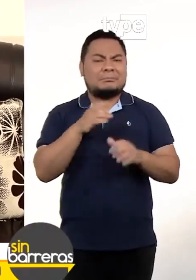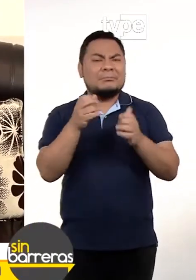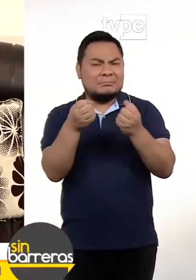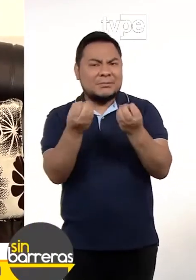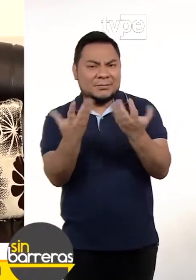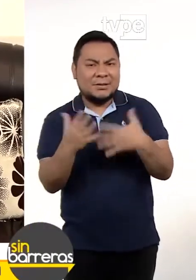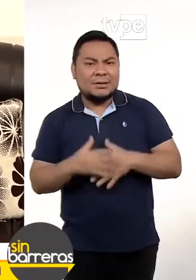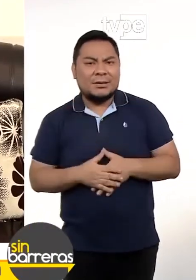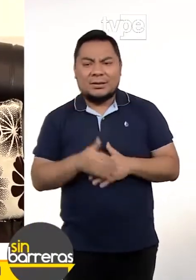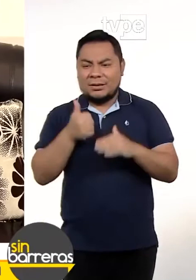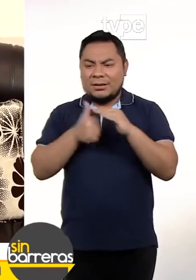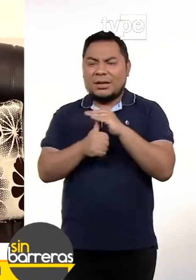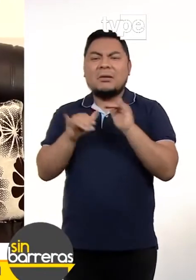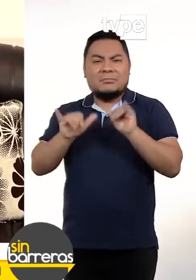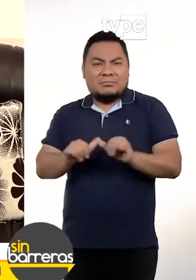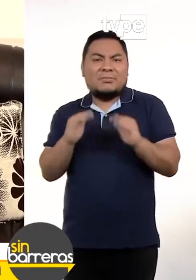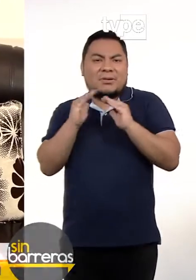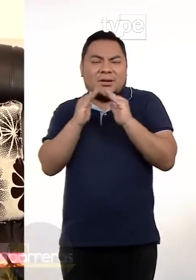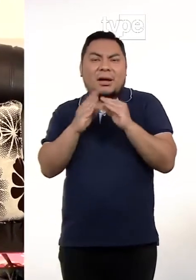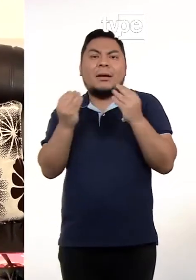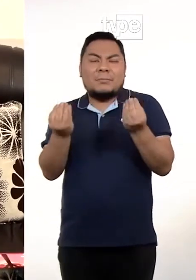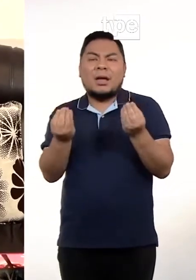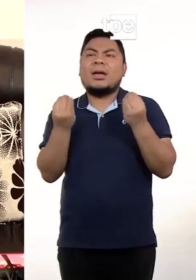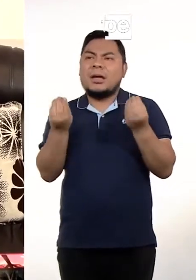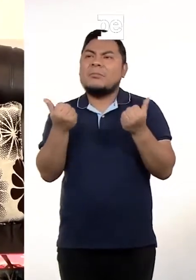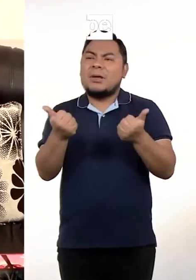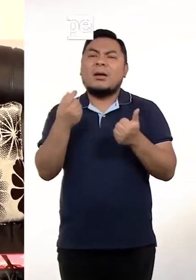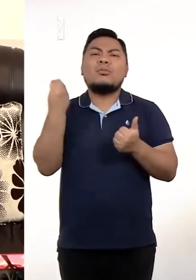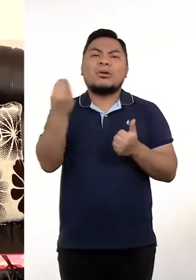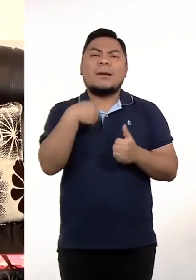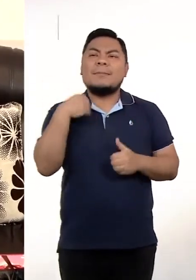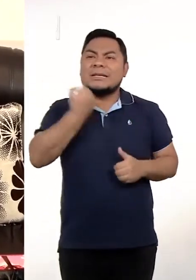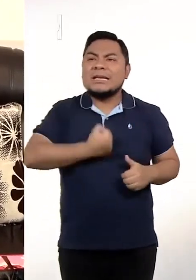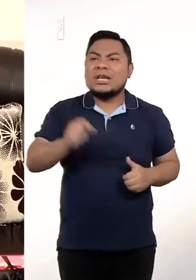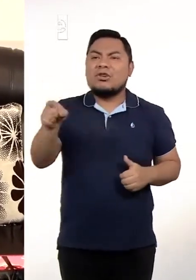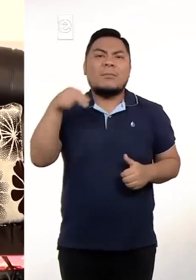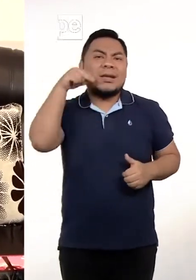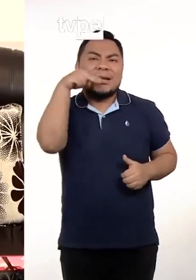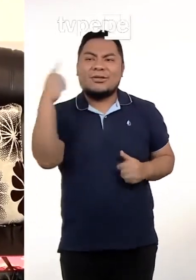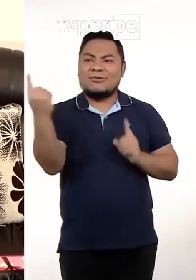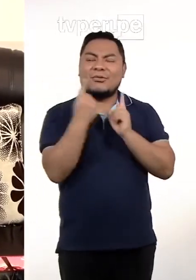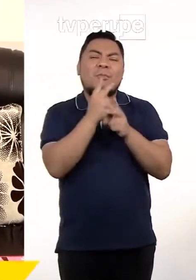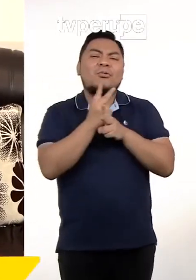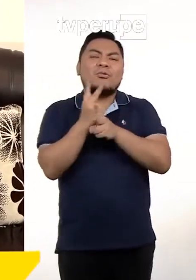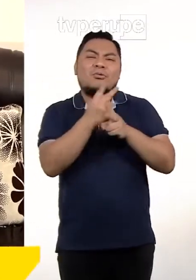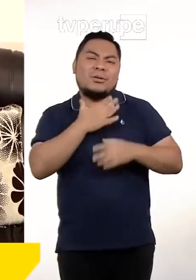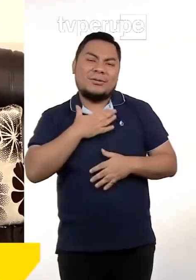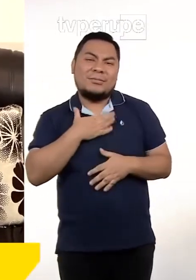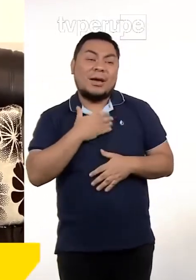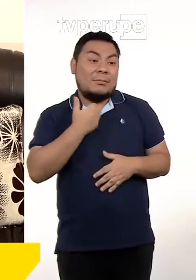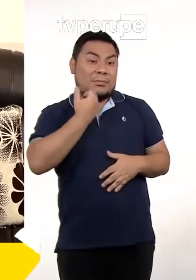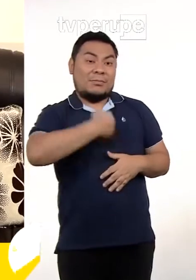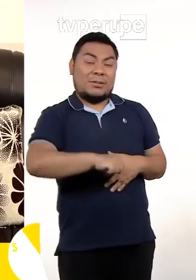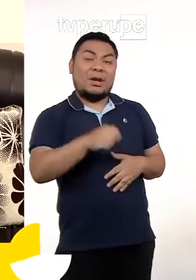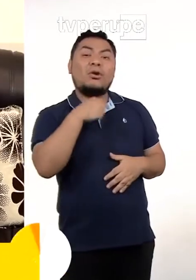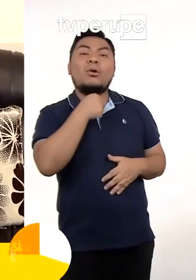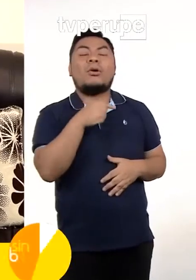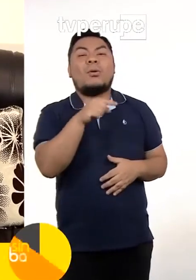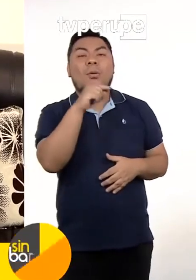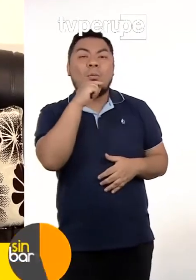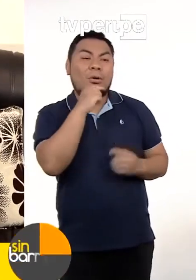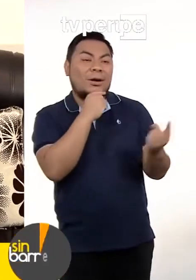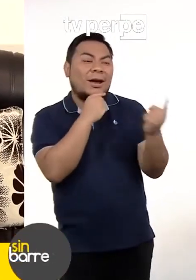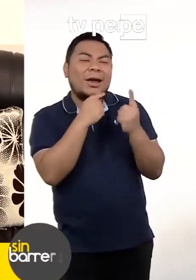muy bien, porque tengo mis hijos, mis nietos que me cuidan, mi hija, la que se preocupa por